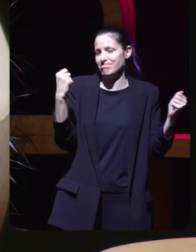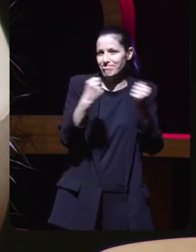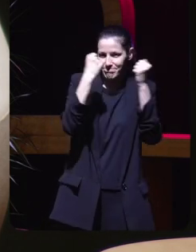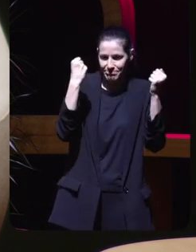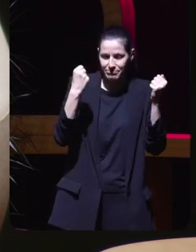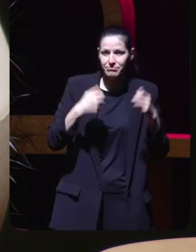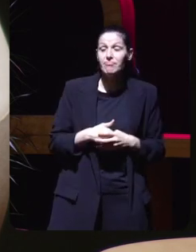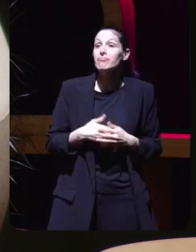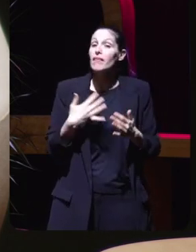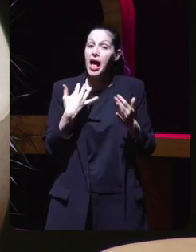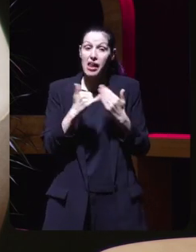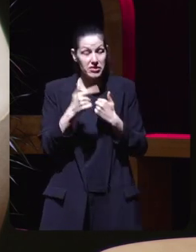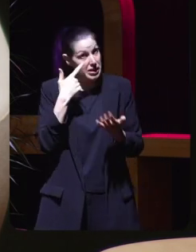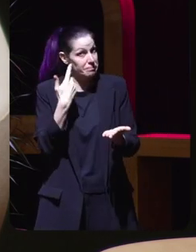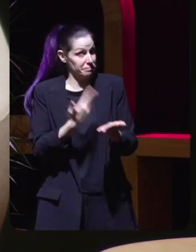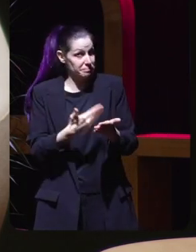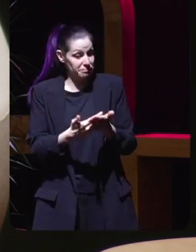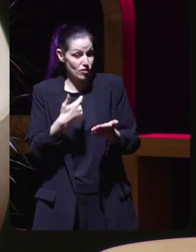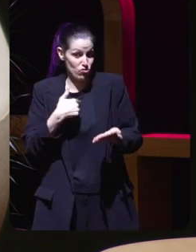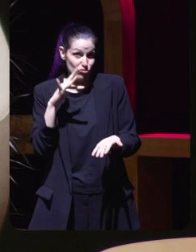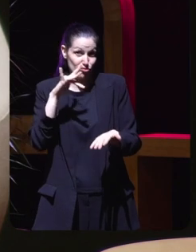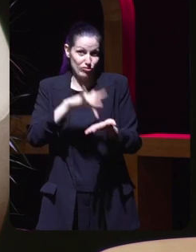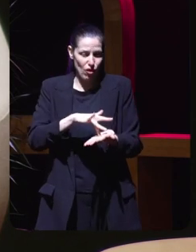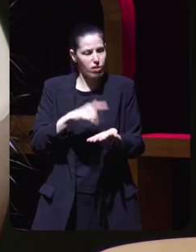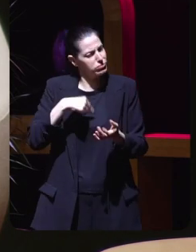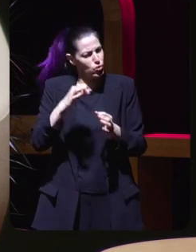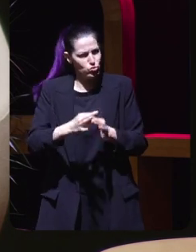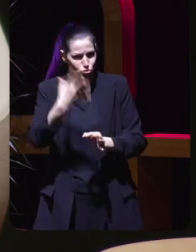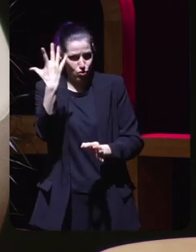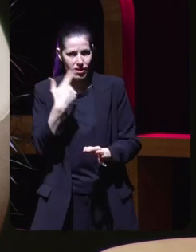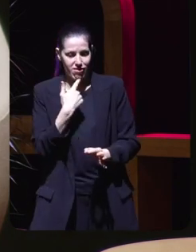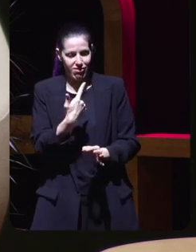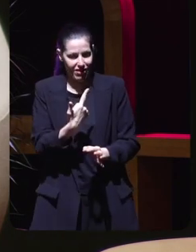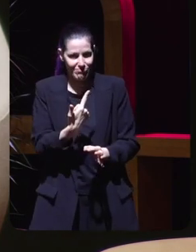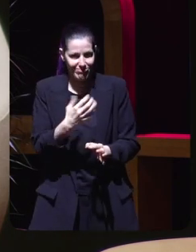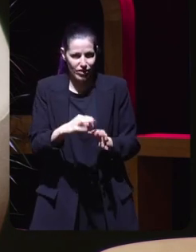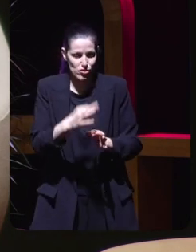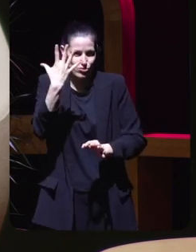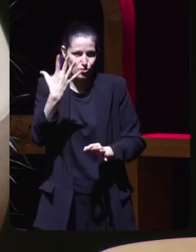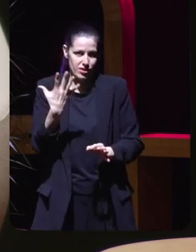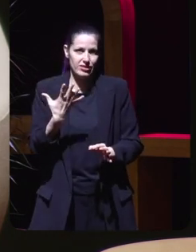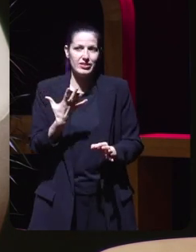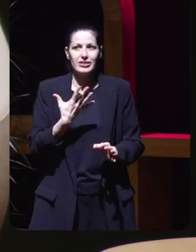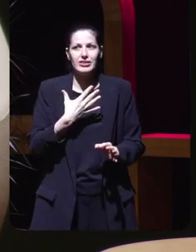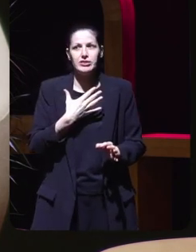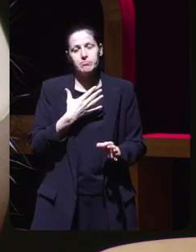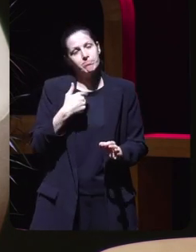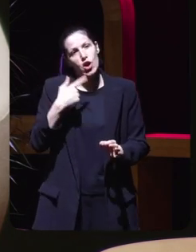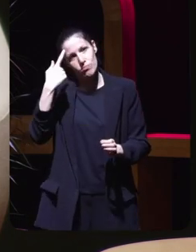se comprobó que por lo menos no me hago caso con muy transporte también he tenido que decir igual se rompe Un puño a media no